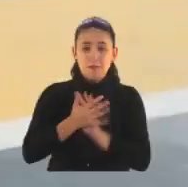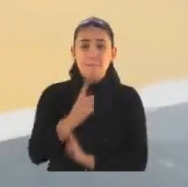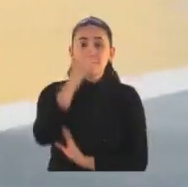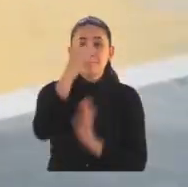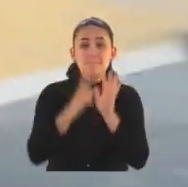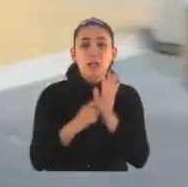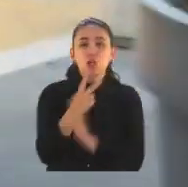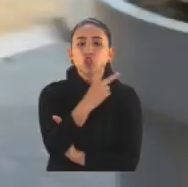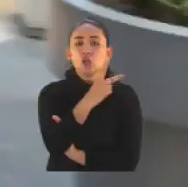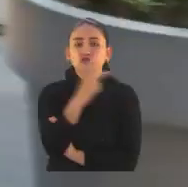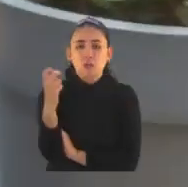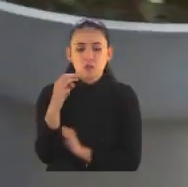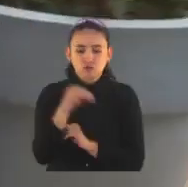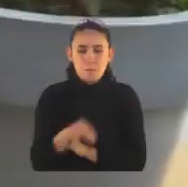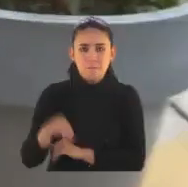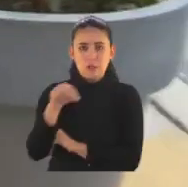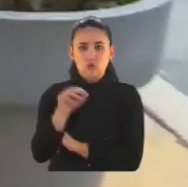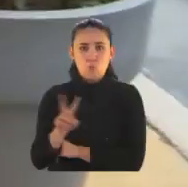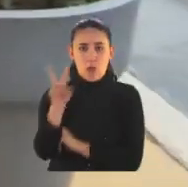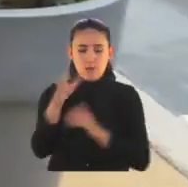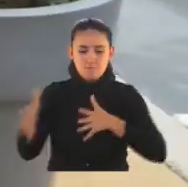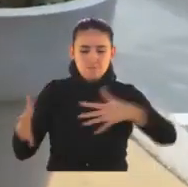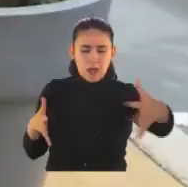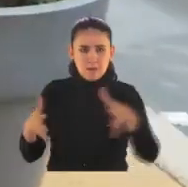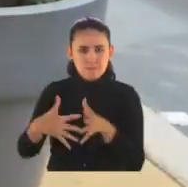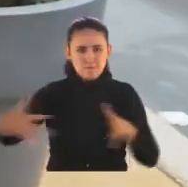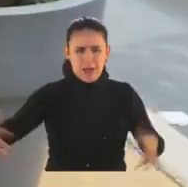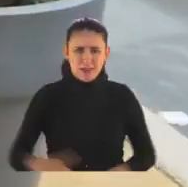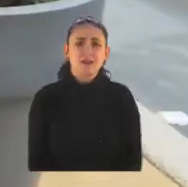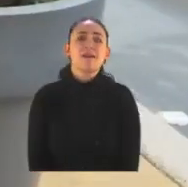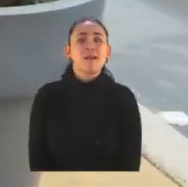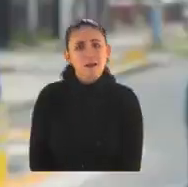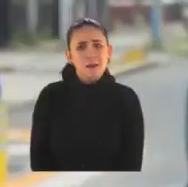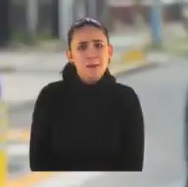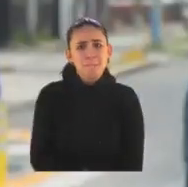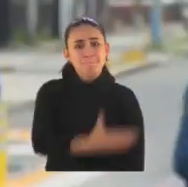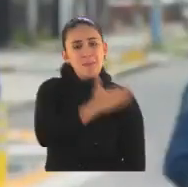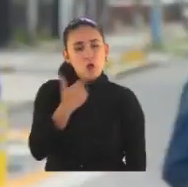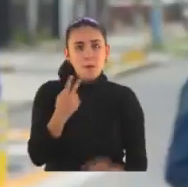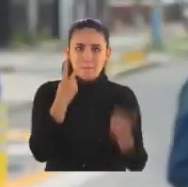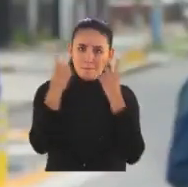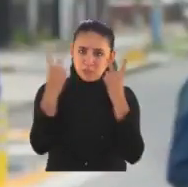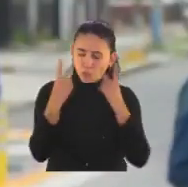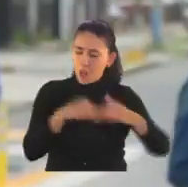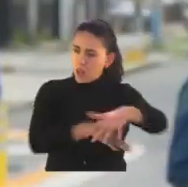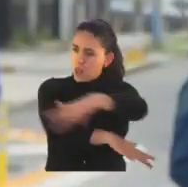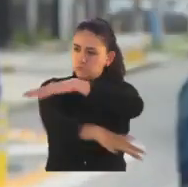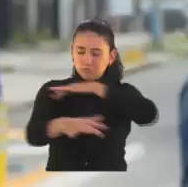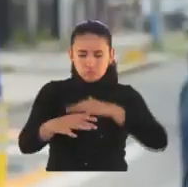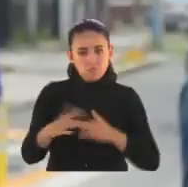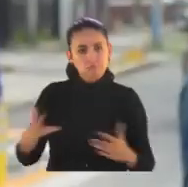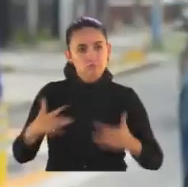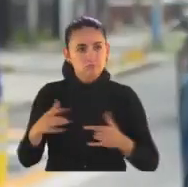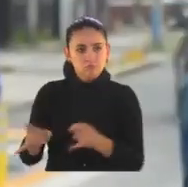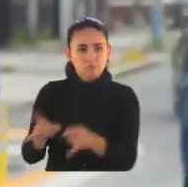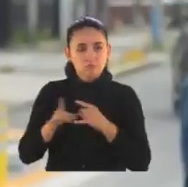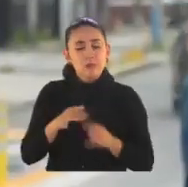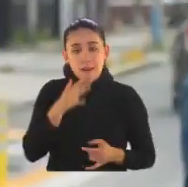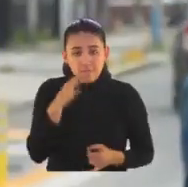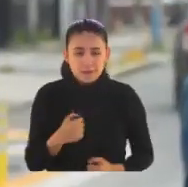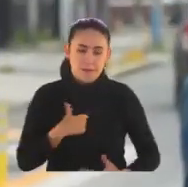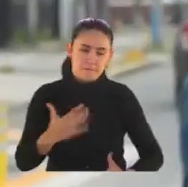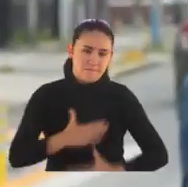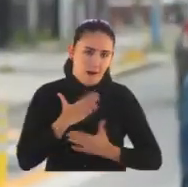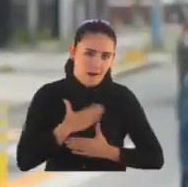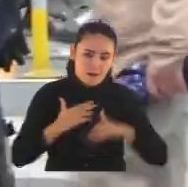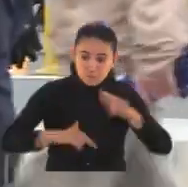metros cuadrados de espacio público. Mejora el paisajismo, mejora al barrio y nos da mucha alegría poder tener este tipo de